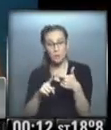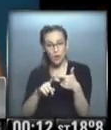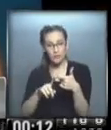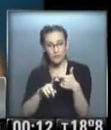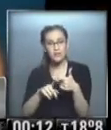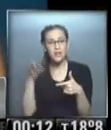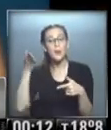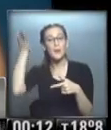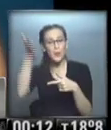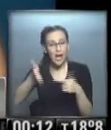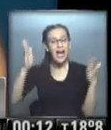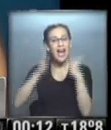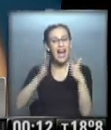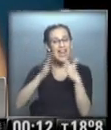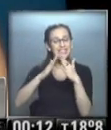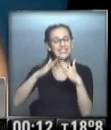la calle Puan